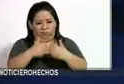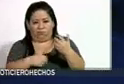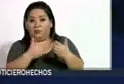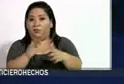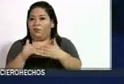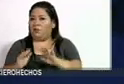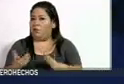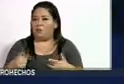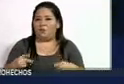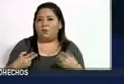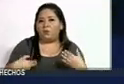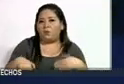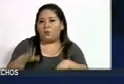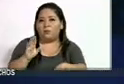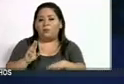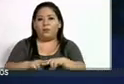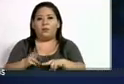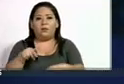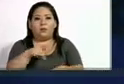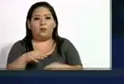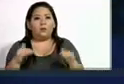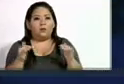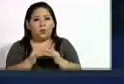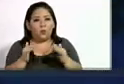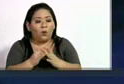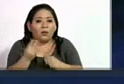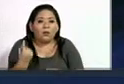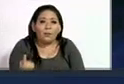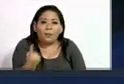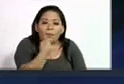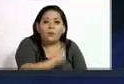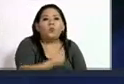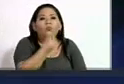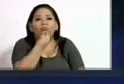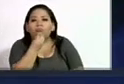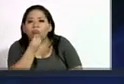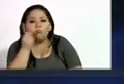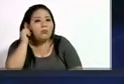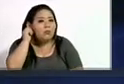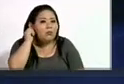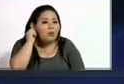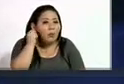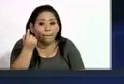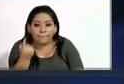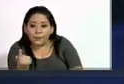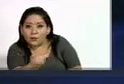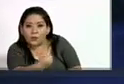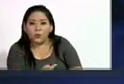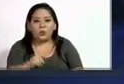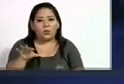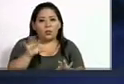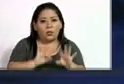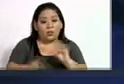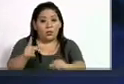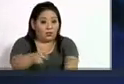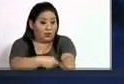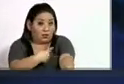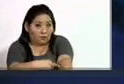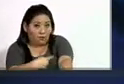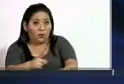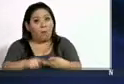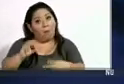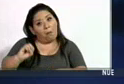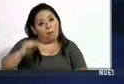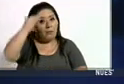sobre todo el ataque a ancianos, el ataque a personas inmunosuputivas, el ataque a personas diabéticas o